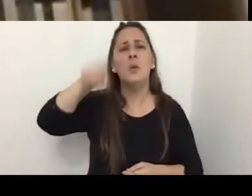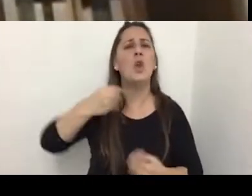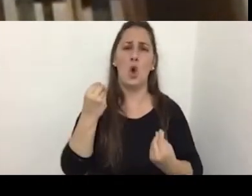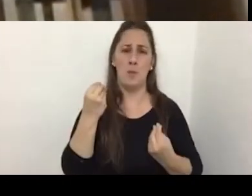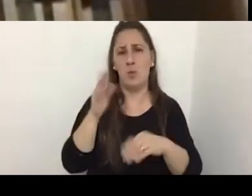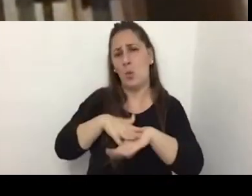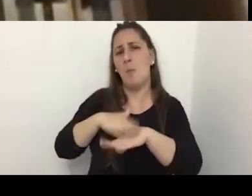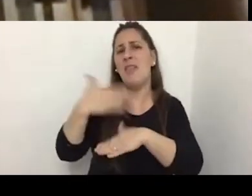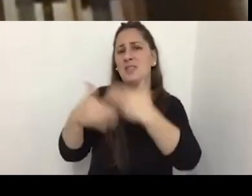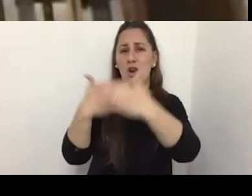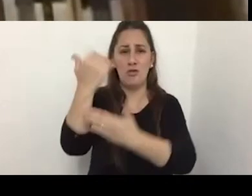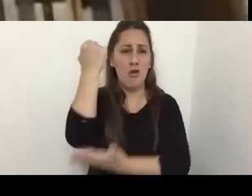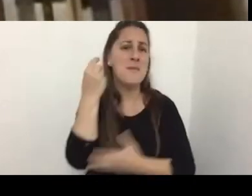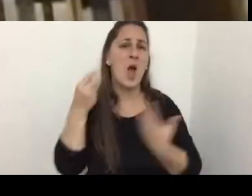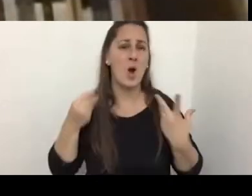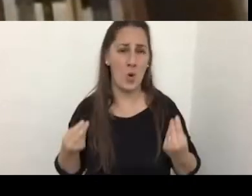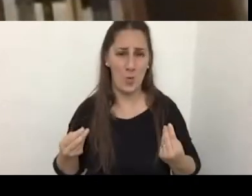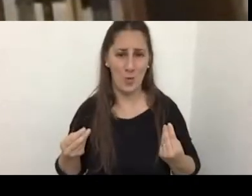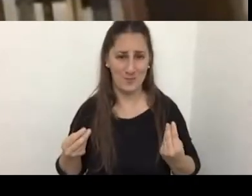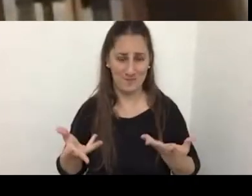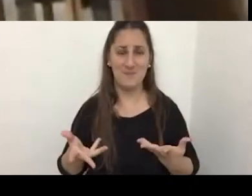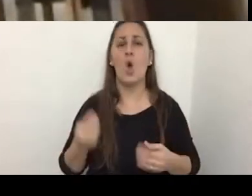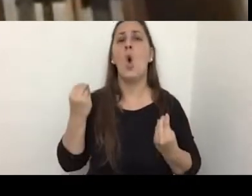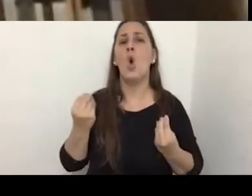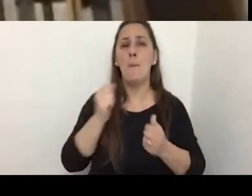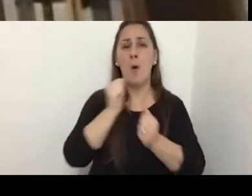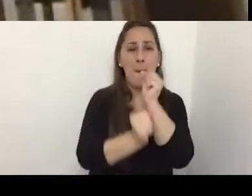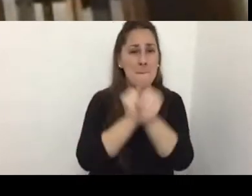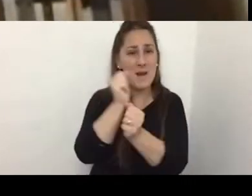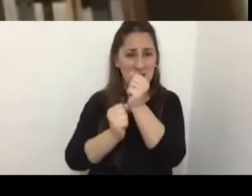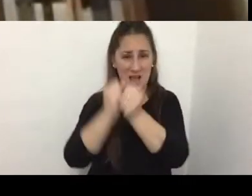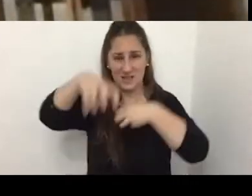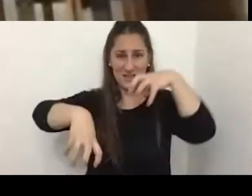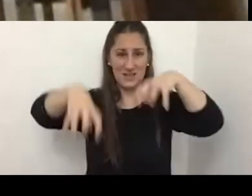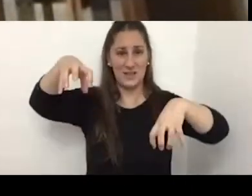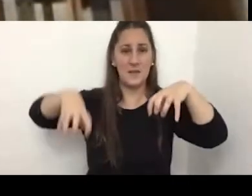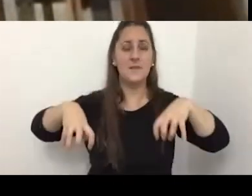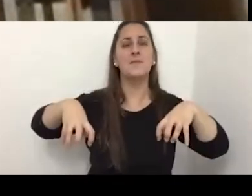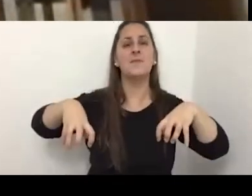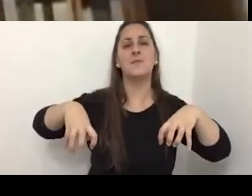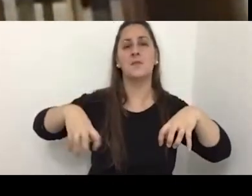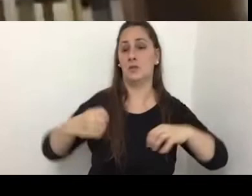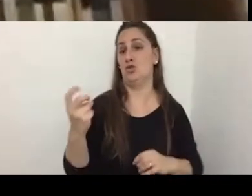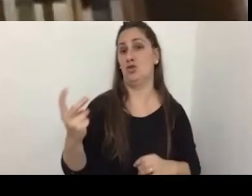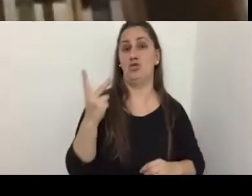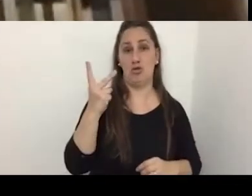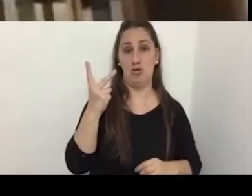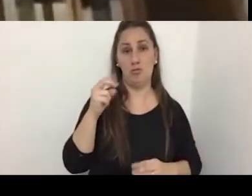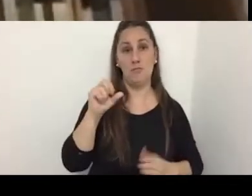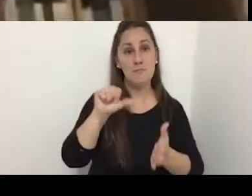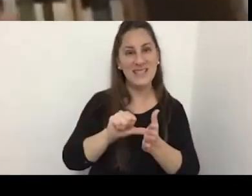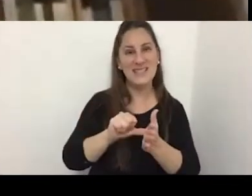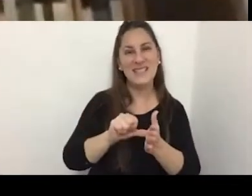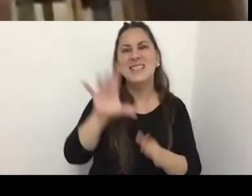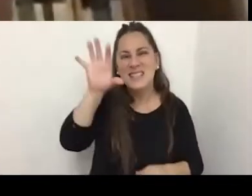economía y cómo las empresas de 2 países generan el 50%